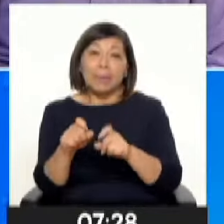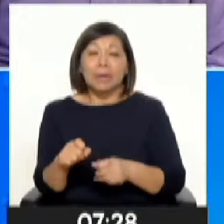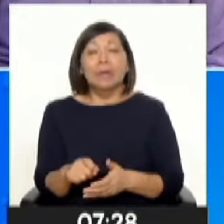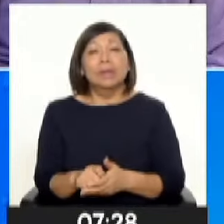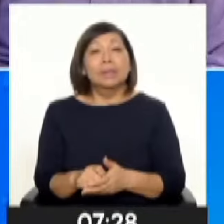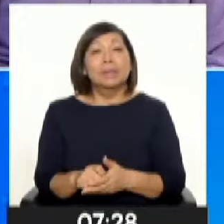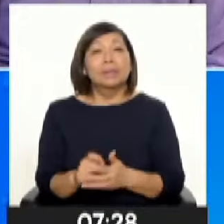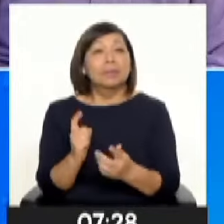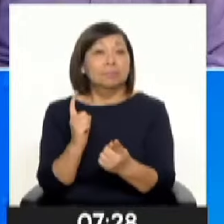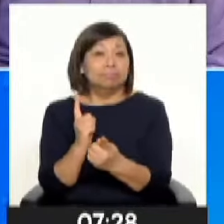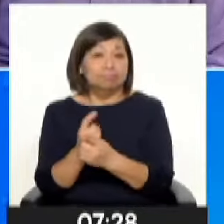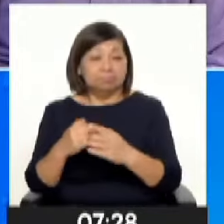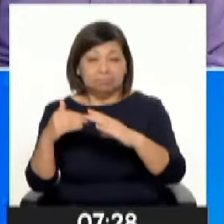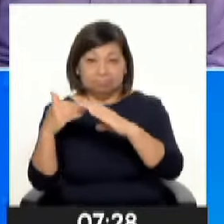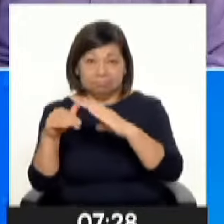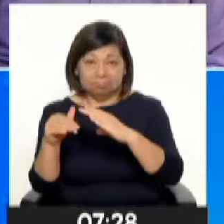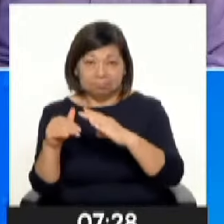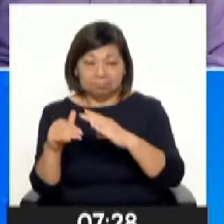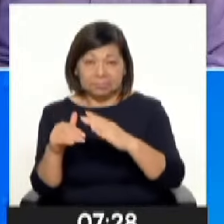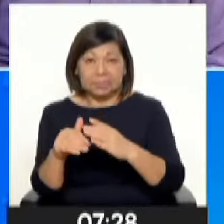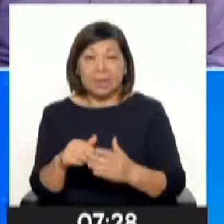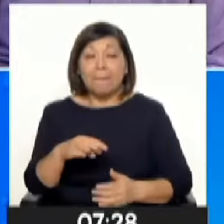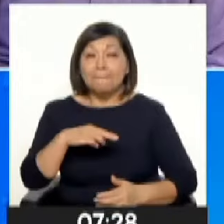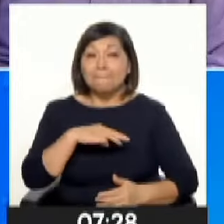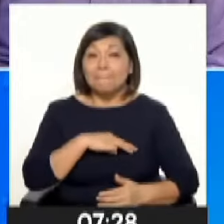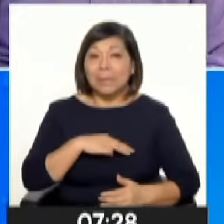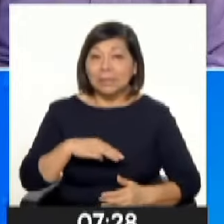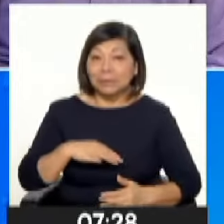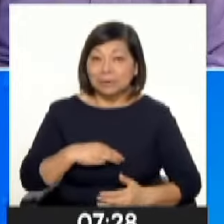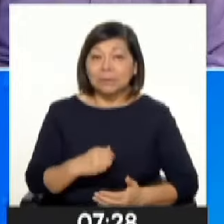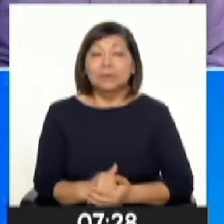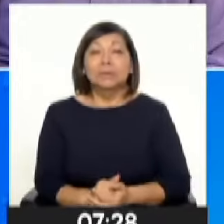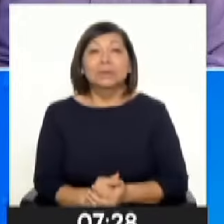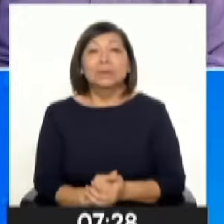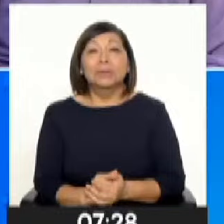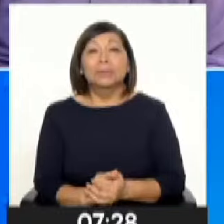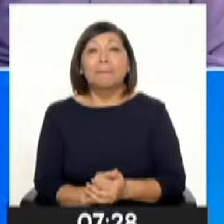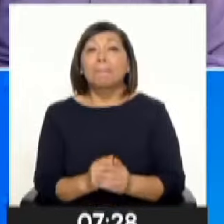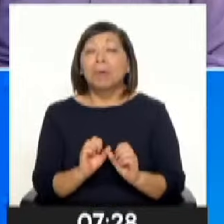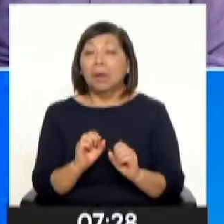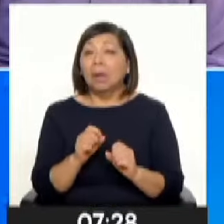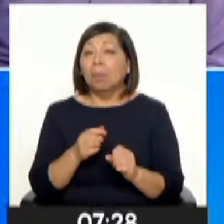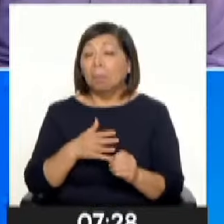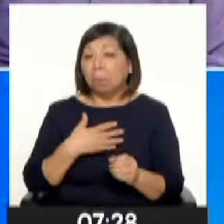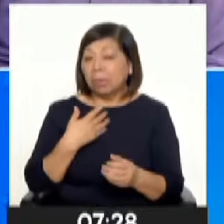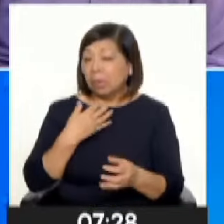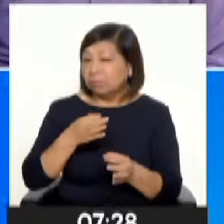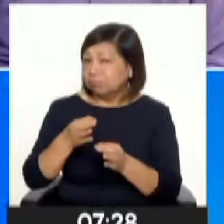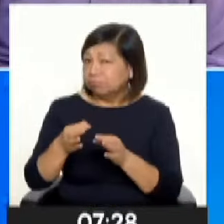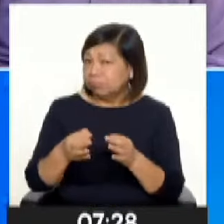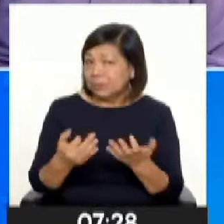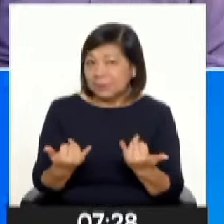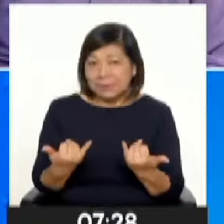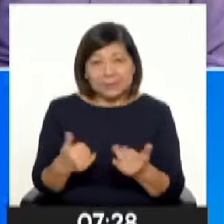de Salud, directamente enviada una carta al ministro, ¿no?, César Vázquez, para que pueda dar cuenta